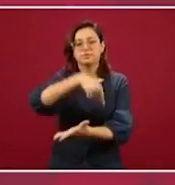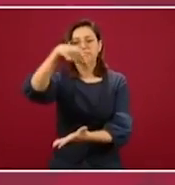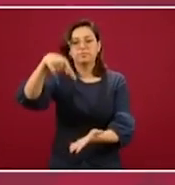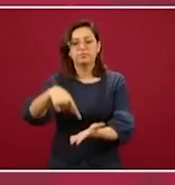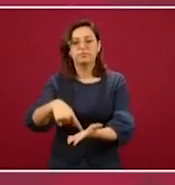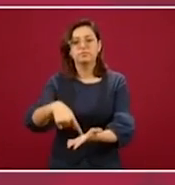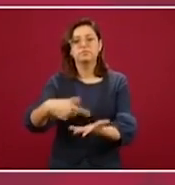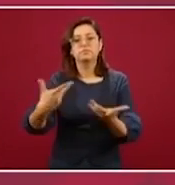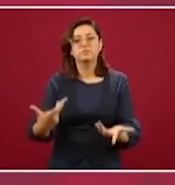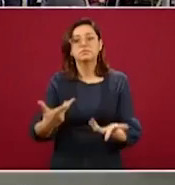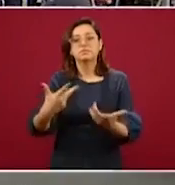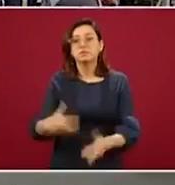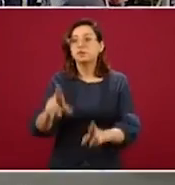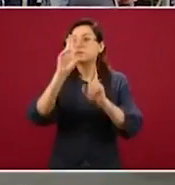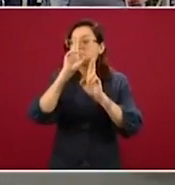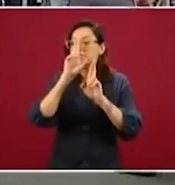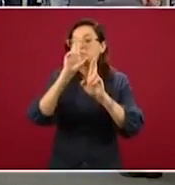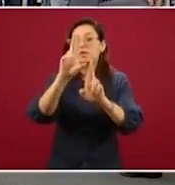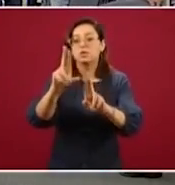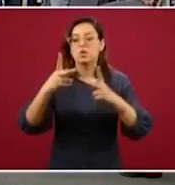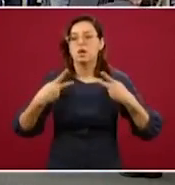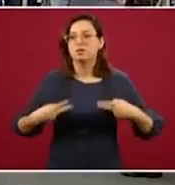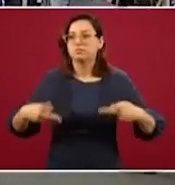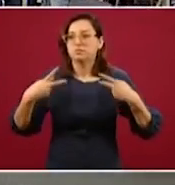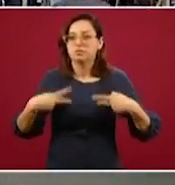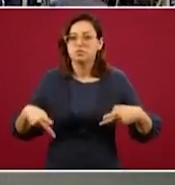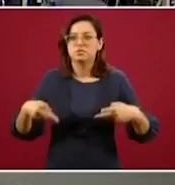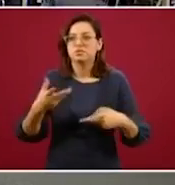también por respeto a la gente que nos ve,